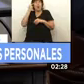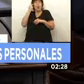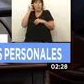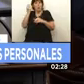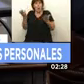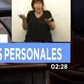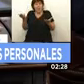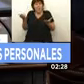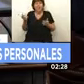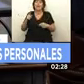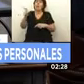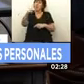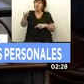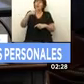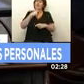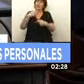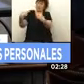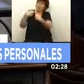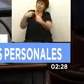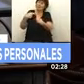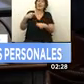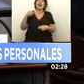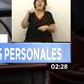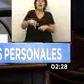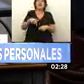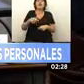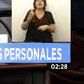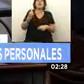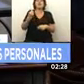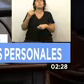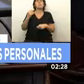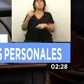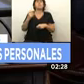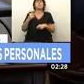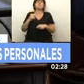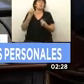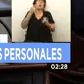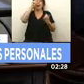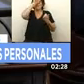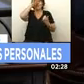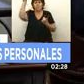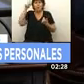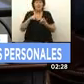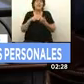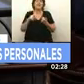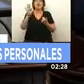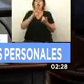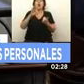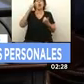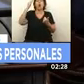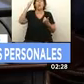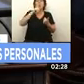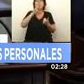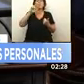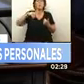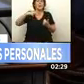pueden querer convencer señor presidente de que todo lo que estamos pasando es porque la lida turca o porque porque Trump subió